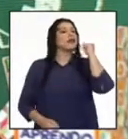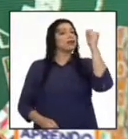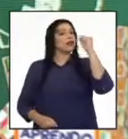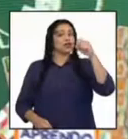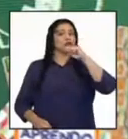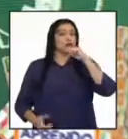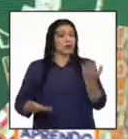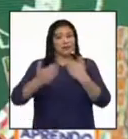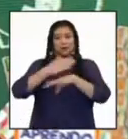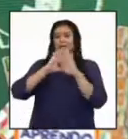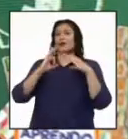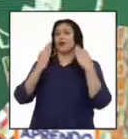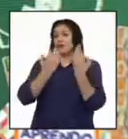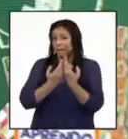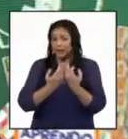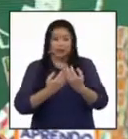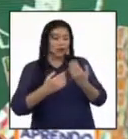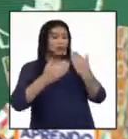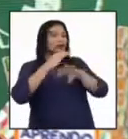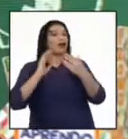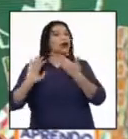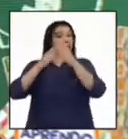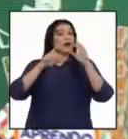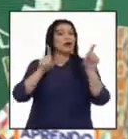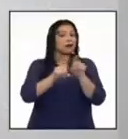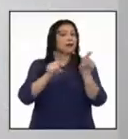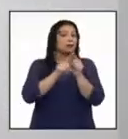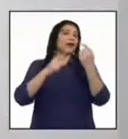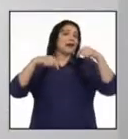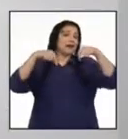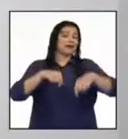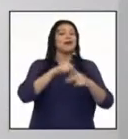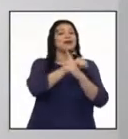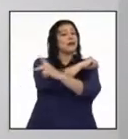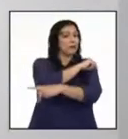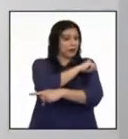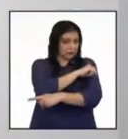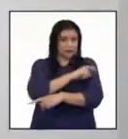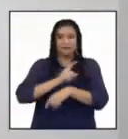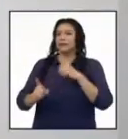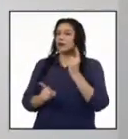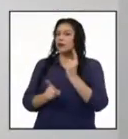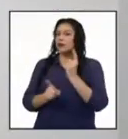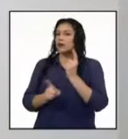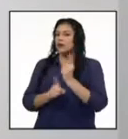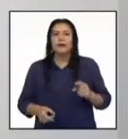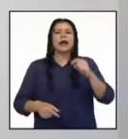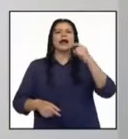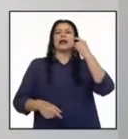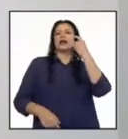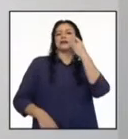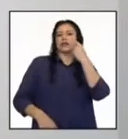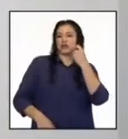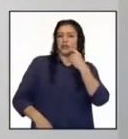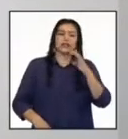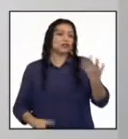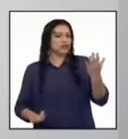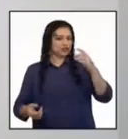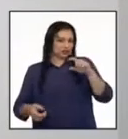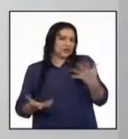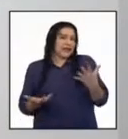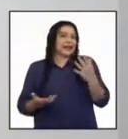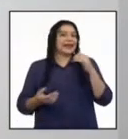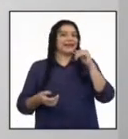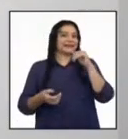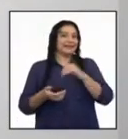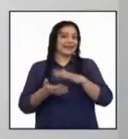mujeres en nuestras familias, nuestras comunidades y nuestro país. Así es, y para que las chicas y chicos de quinto